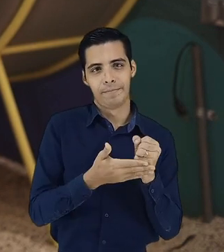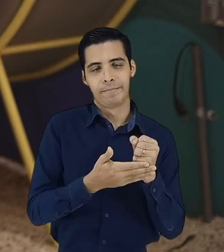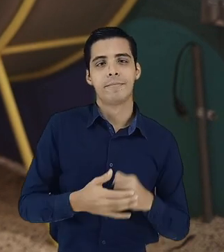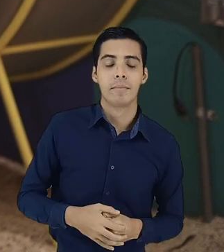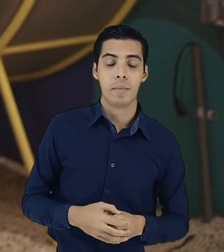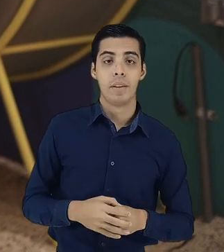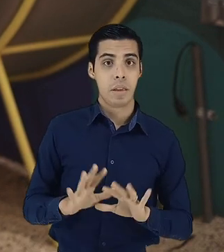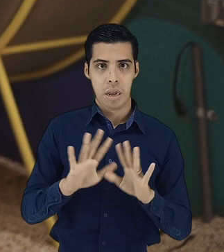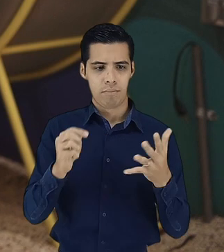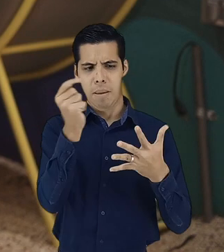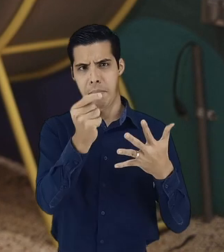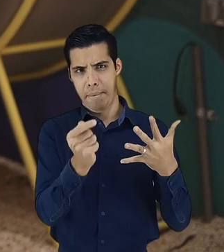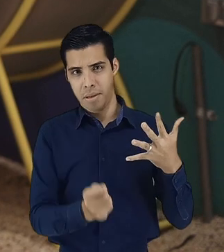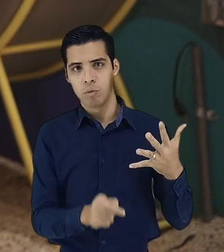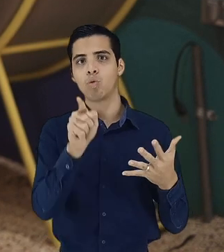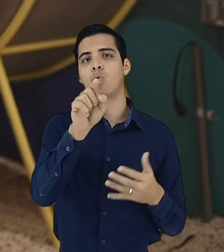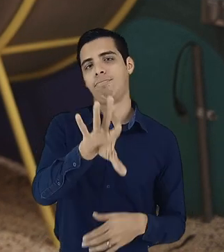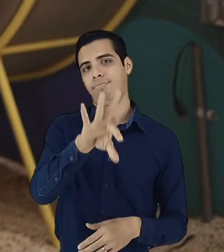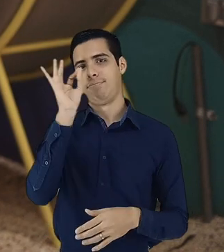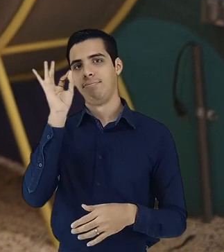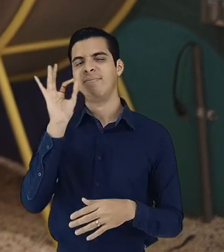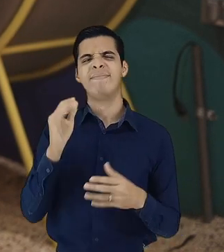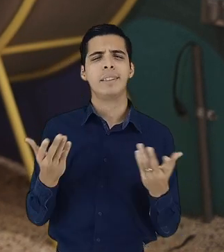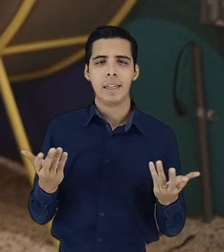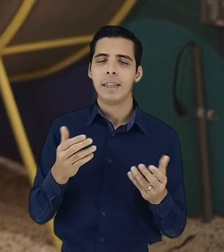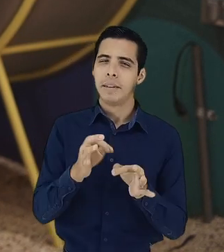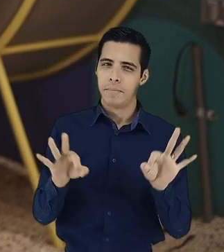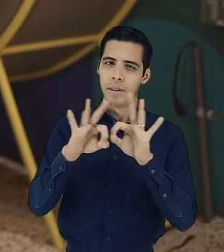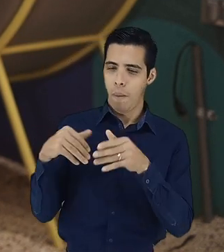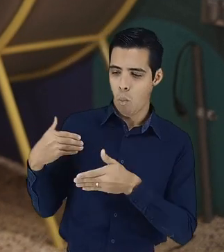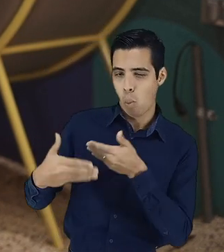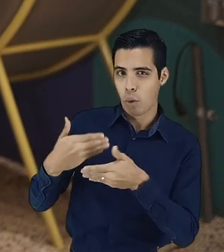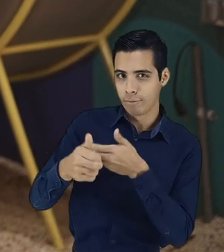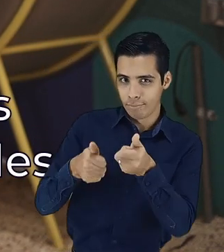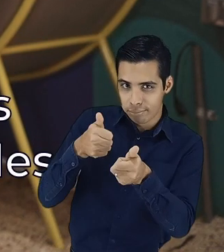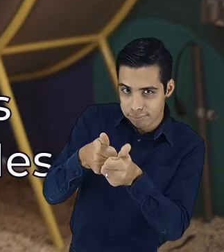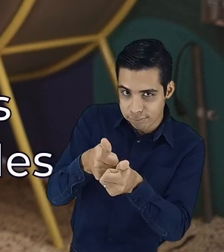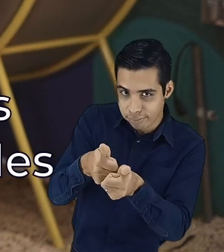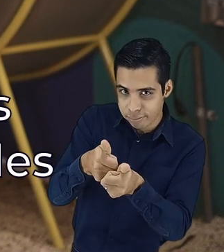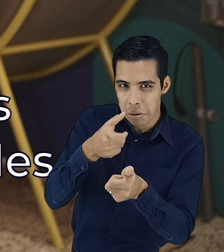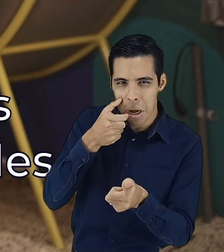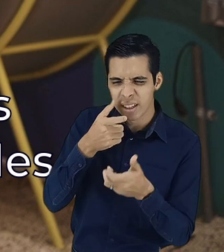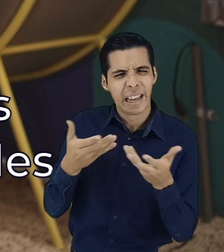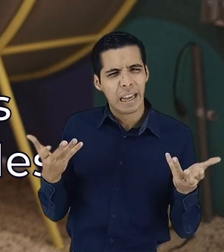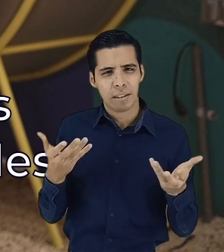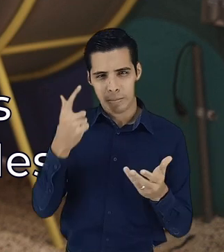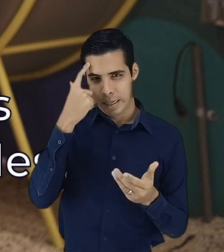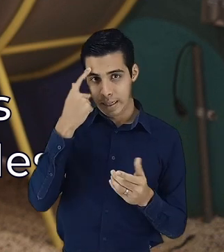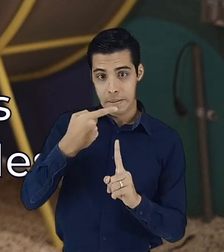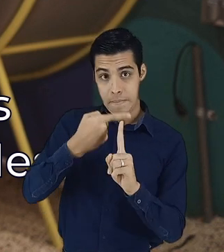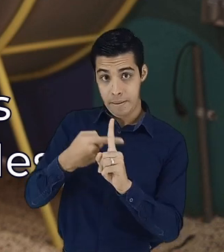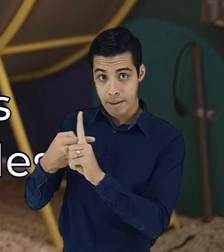práctica, debes hacer un seguimiento de tu proceso. Aquí un tip que puede funcionarte muy muy bien, es hacer una comparativa de tus